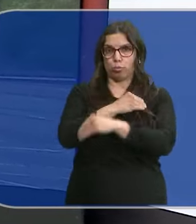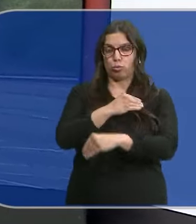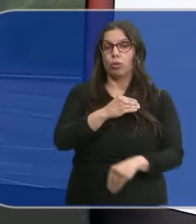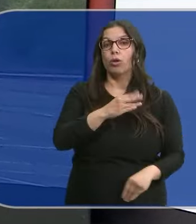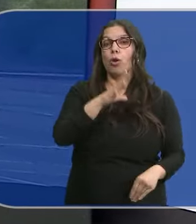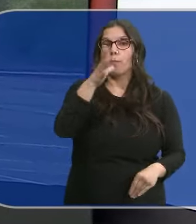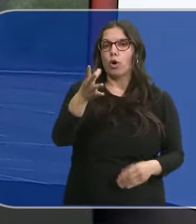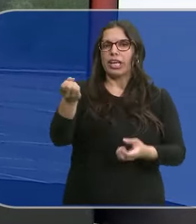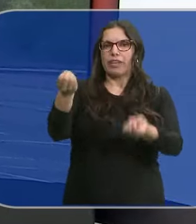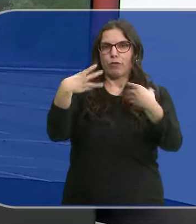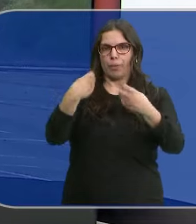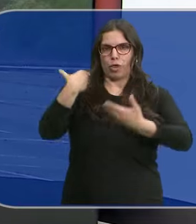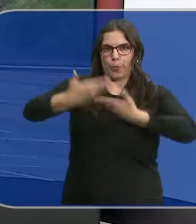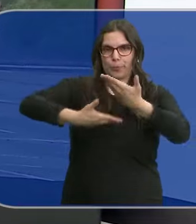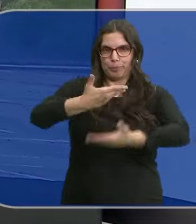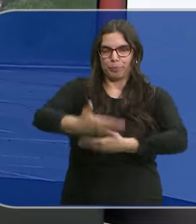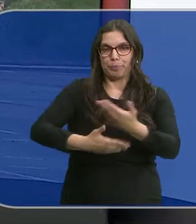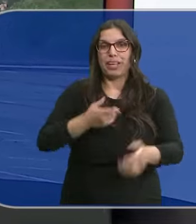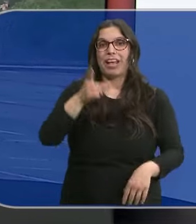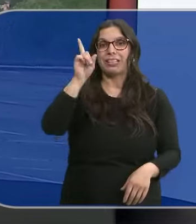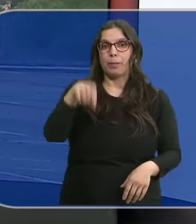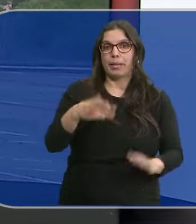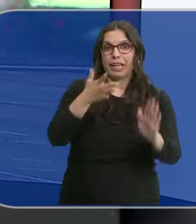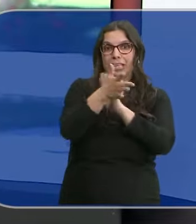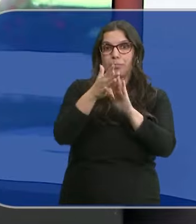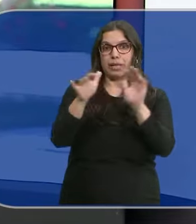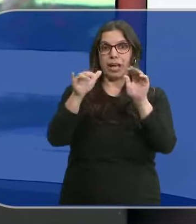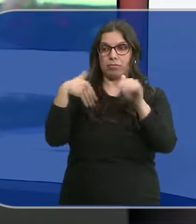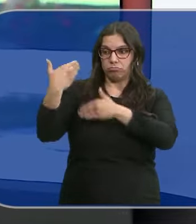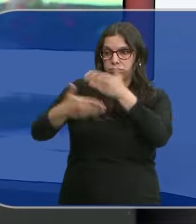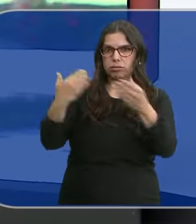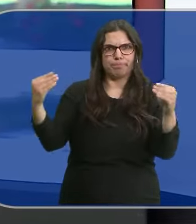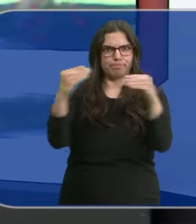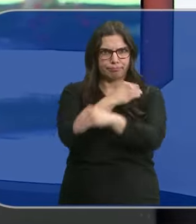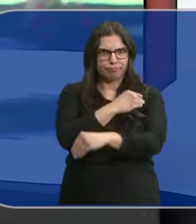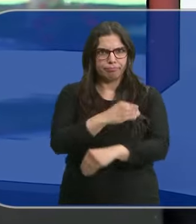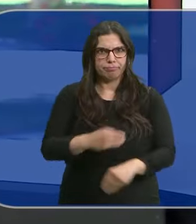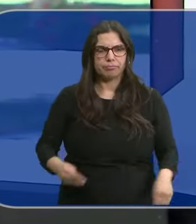se ha comunicado esta operación. Las versiones son totalmente distintas, Ana.